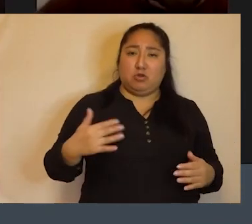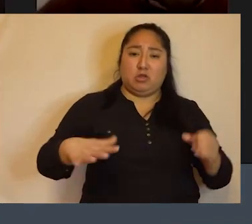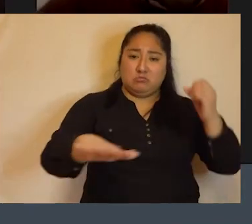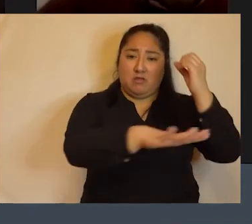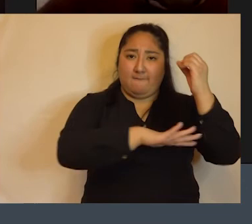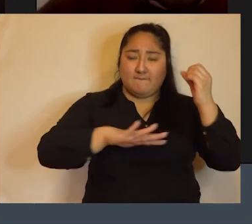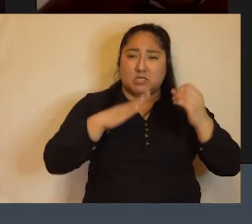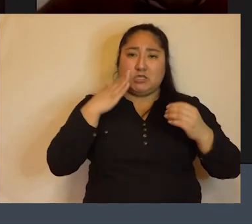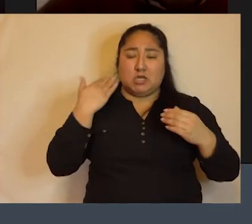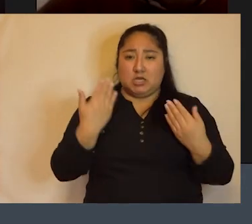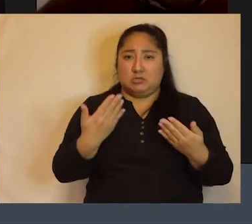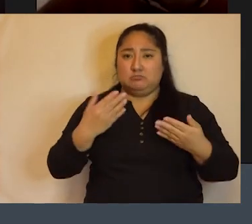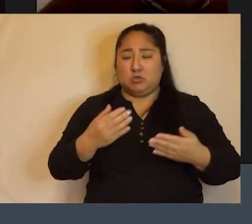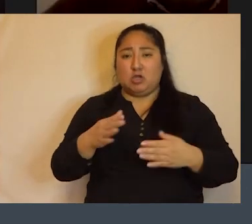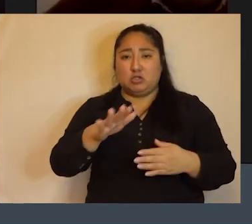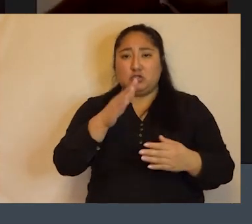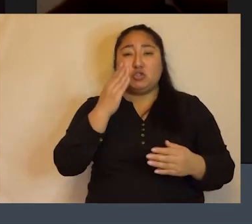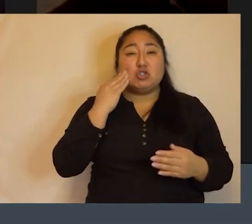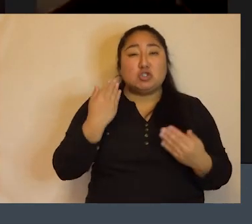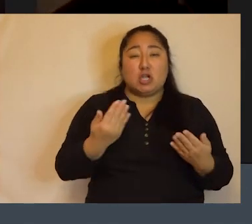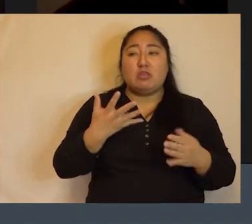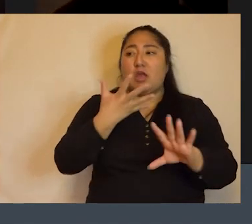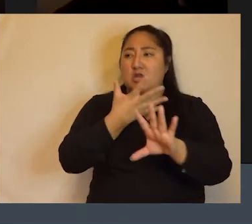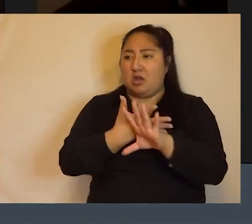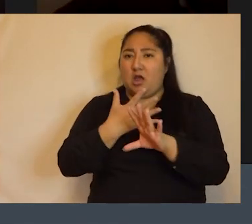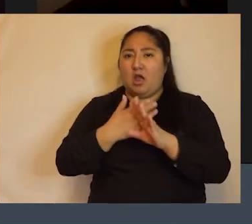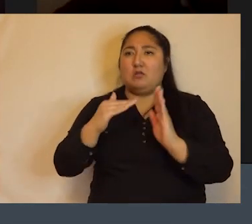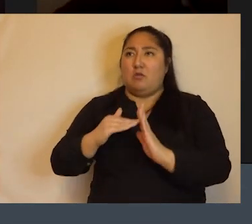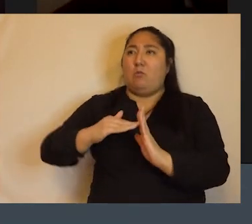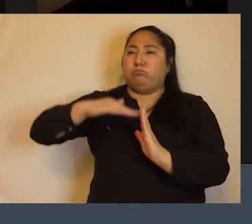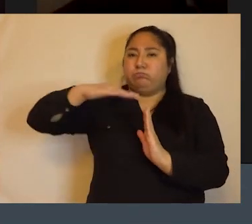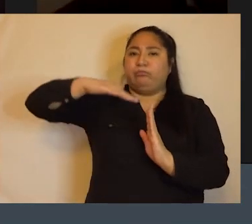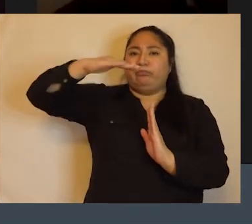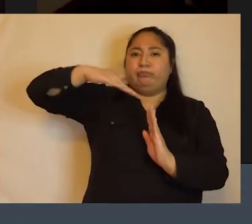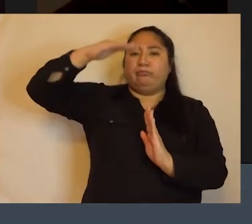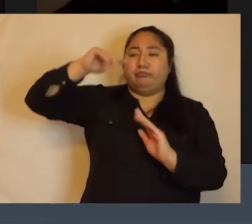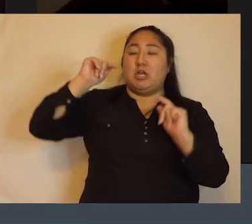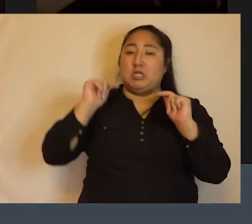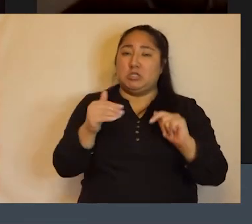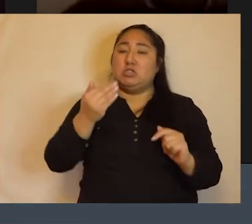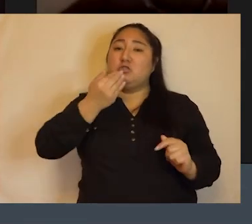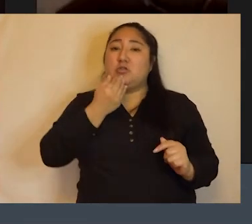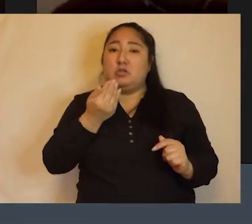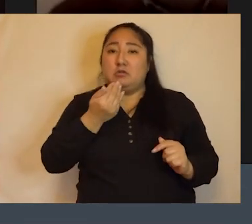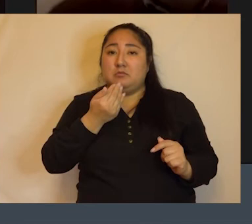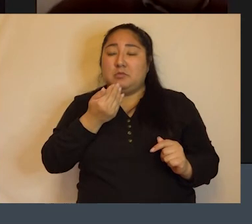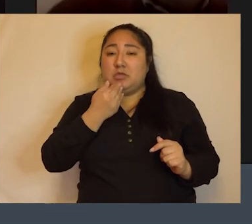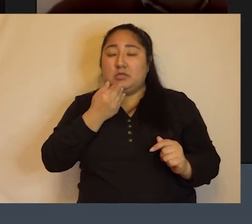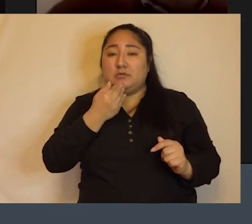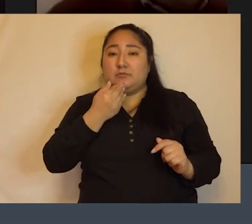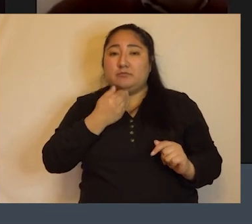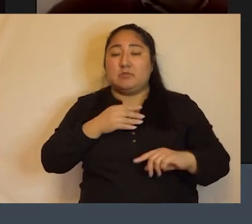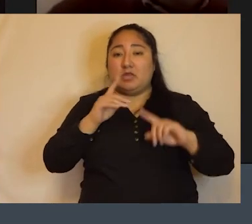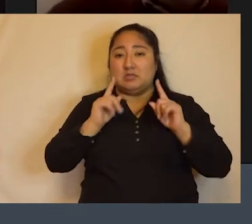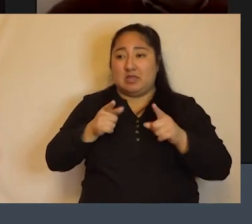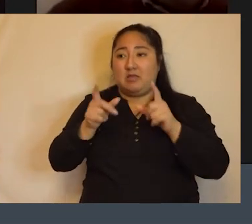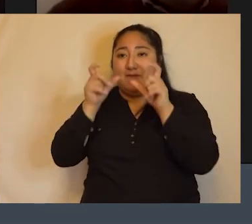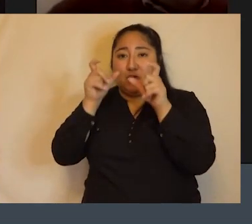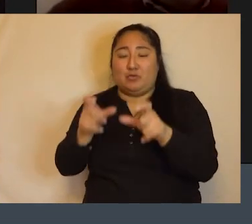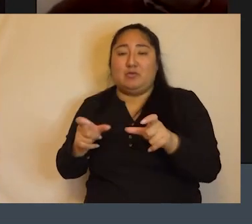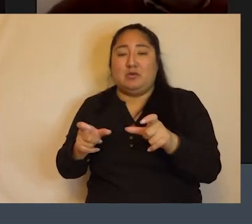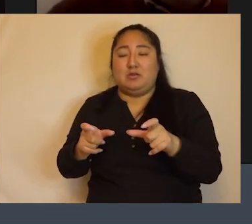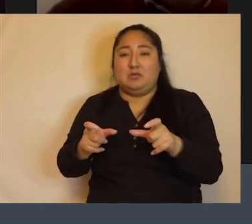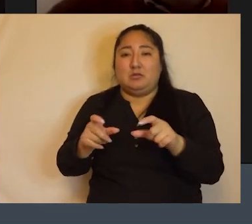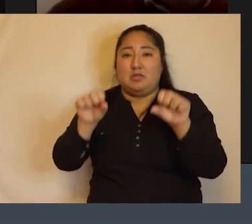básica solidaria está con un incremento sustantivo y obviamente eso también va a tener que llevar aparejado